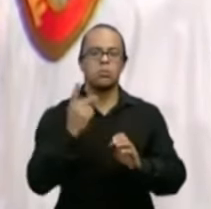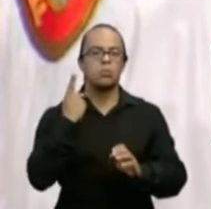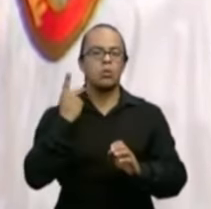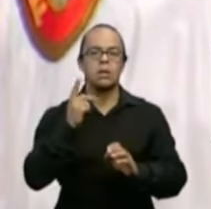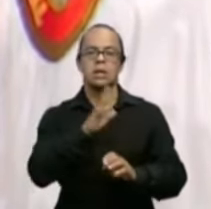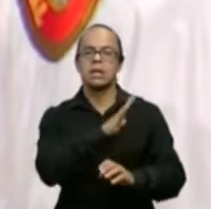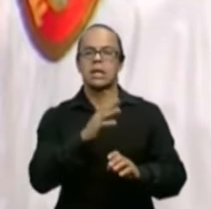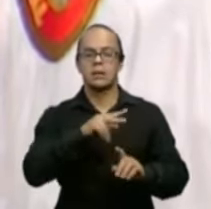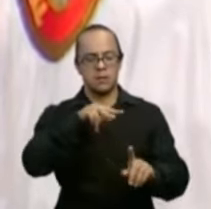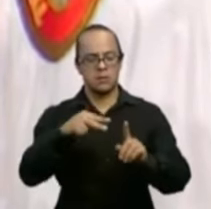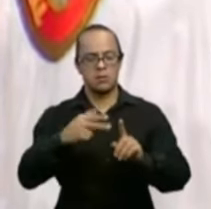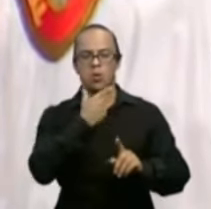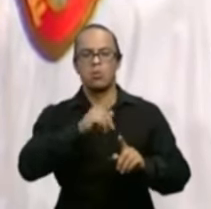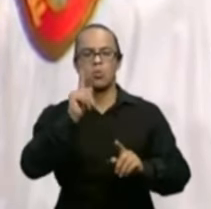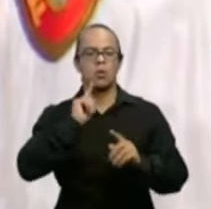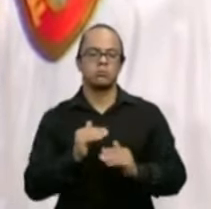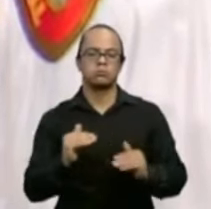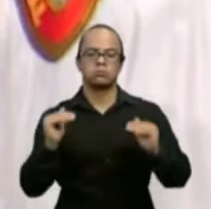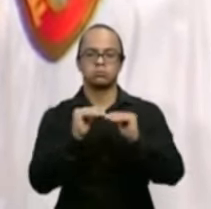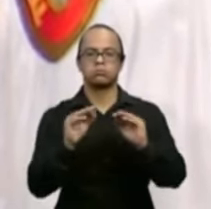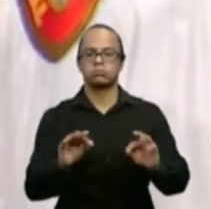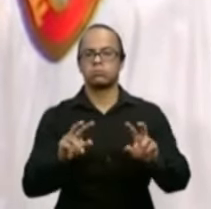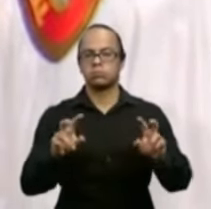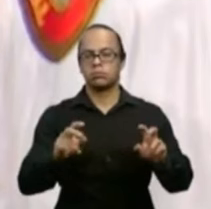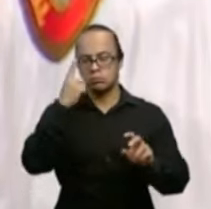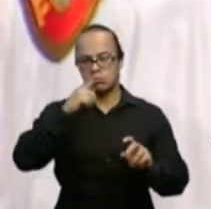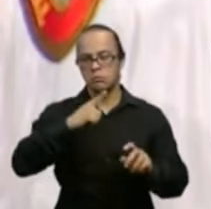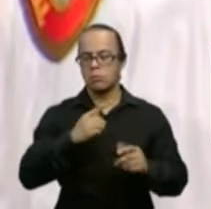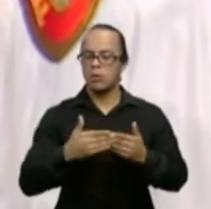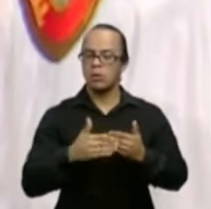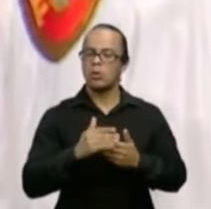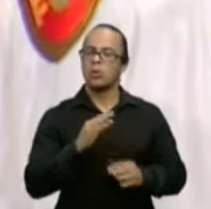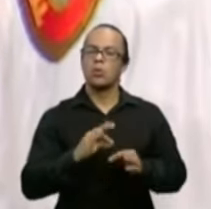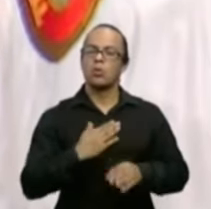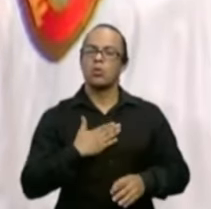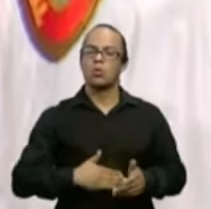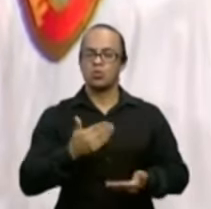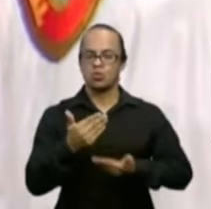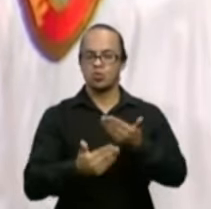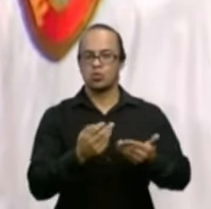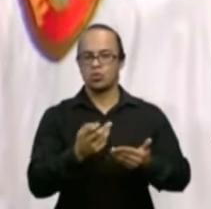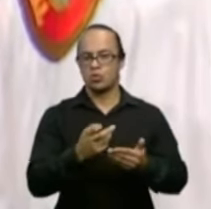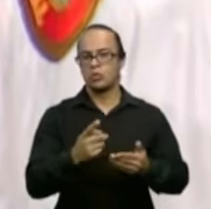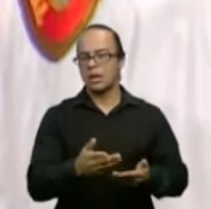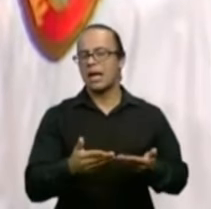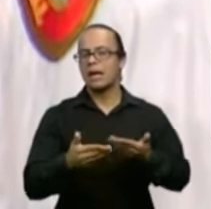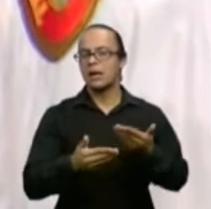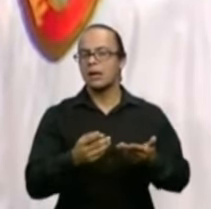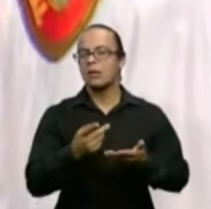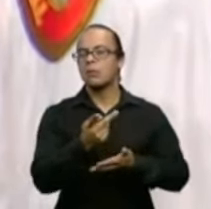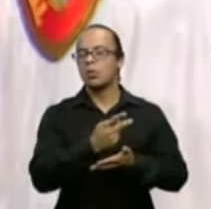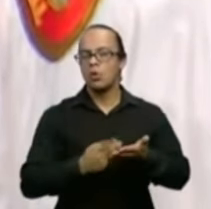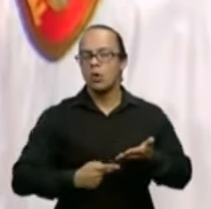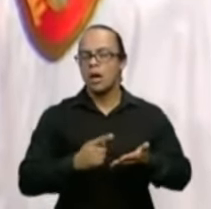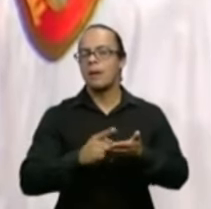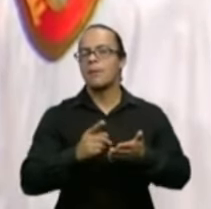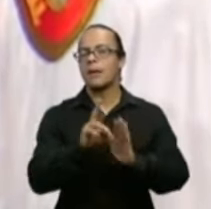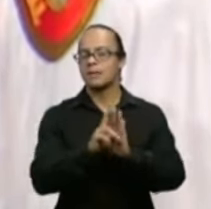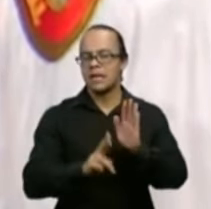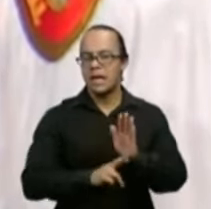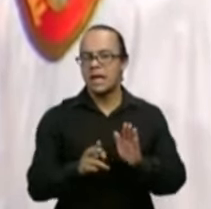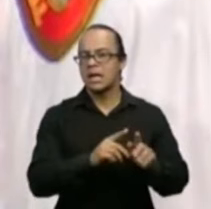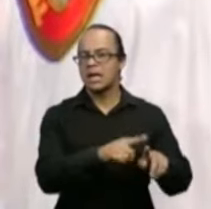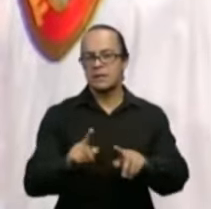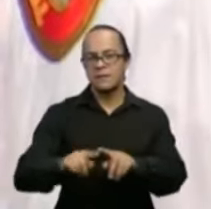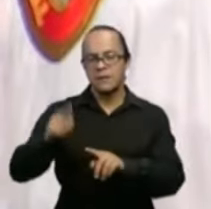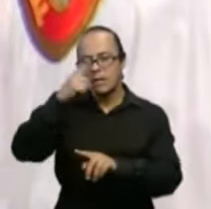con perspectiva de género para garantizar acciones afirmativas, directrices, protocolos y programas que contribuyan a